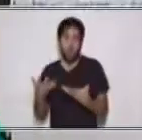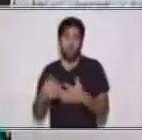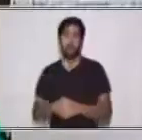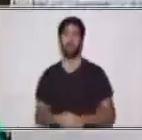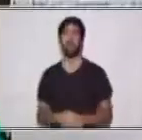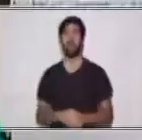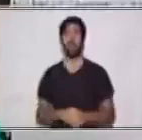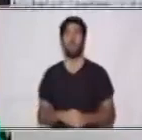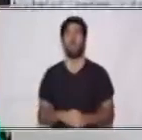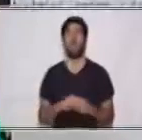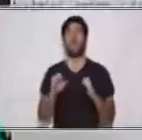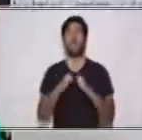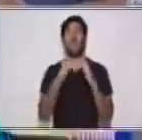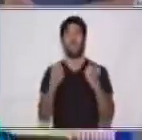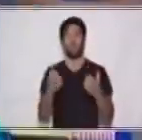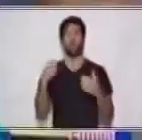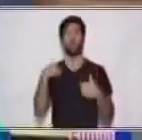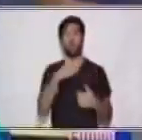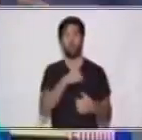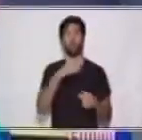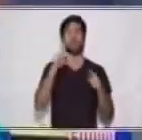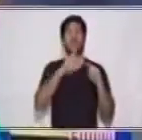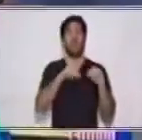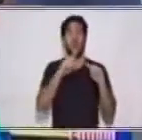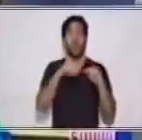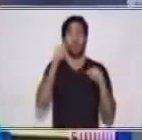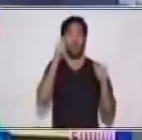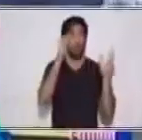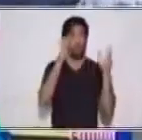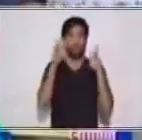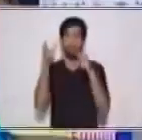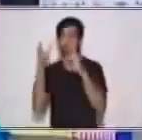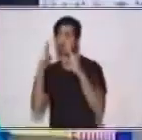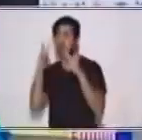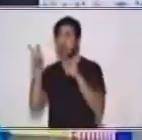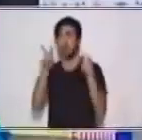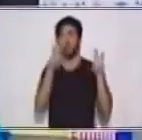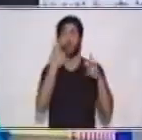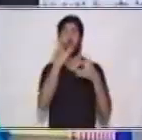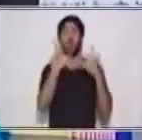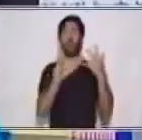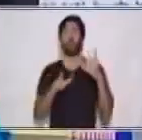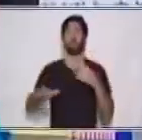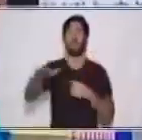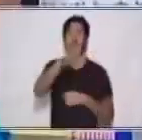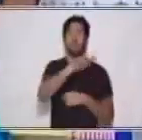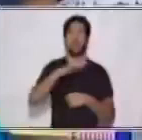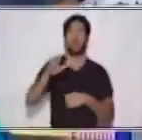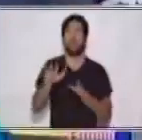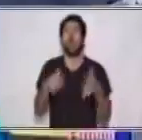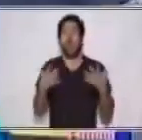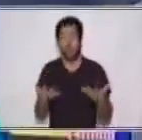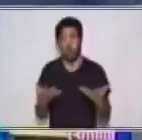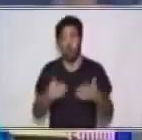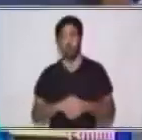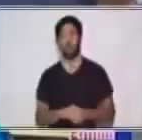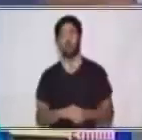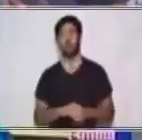palabra y va a depender de lo que nuestra percepción de la realidad. ¿Y qué busca este punto de vista